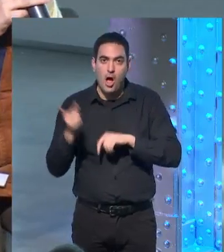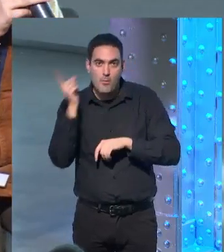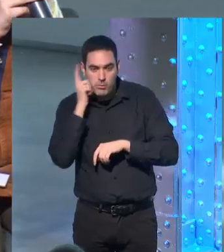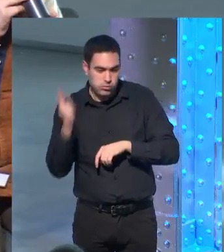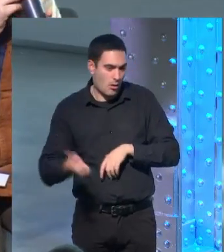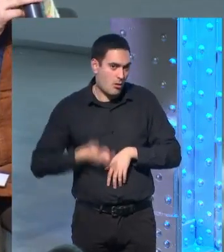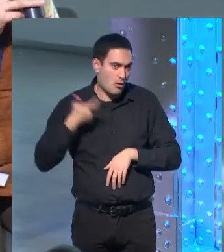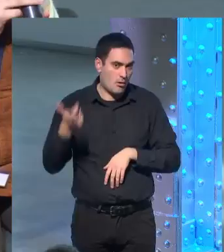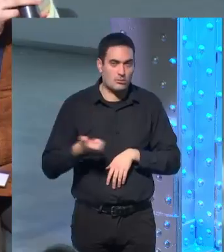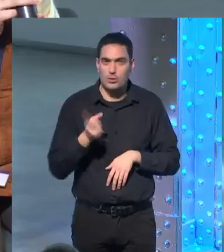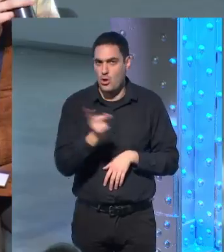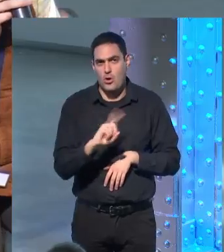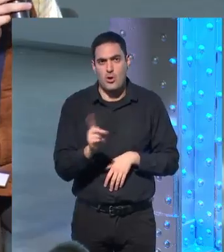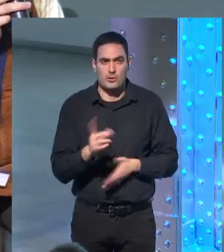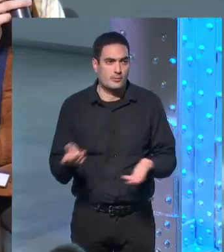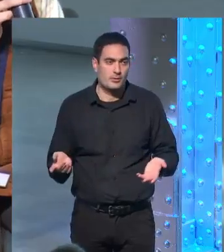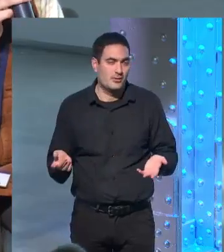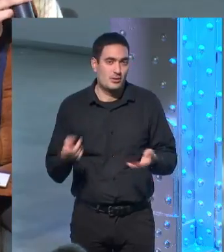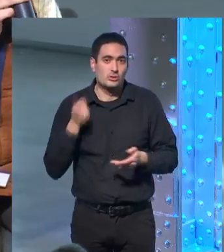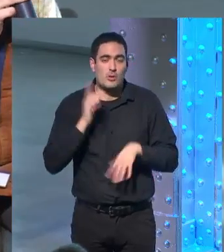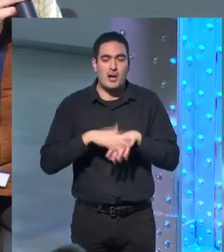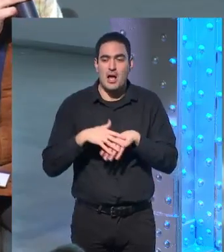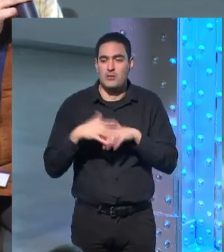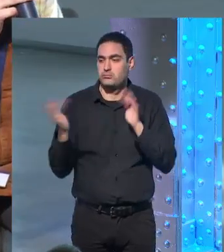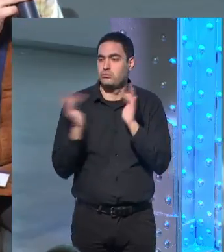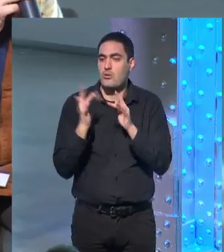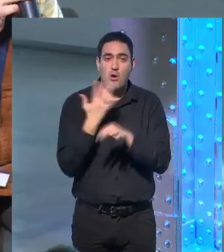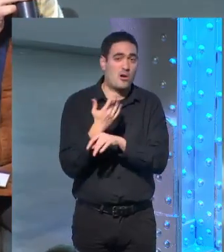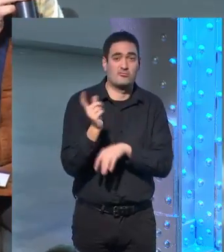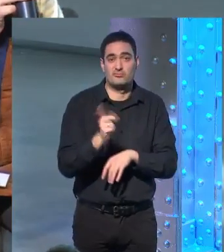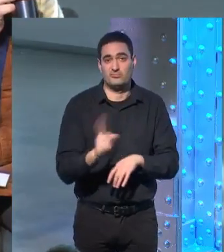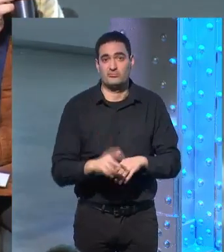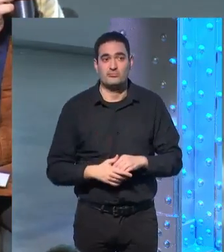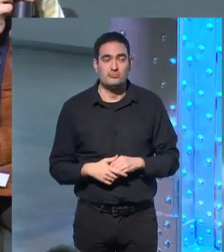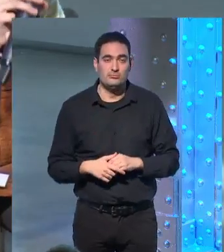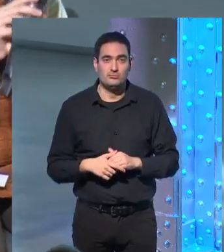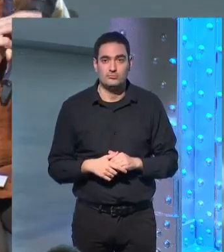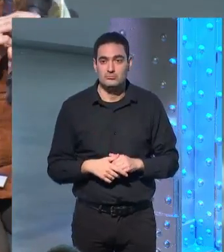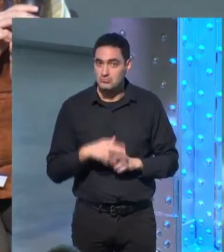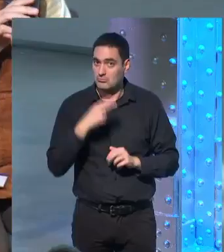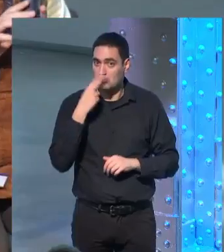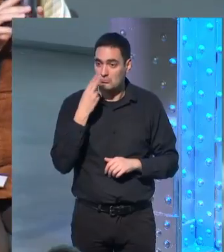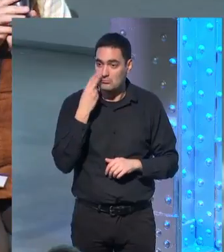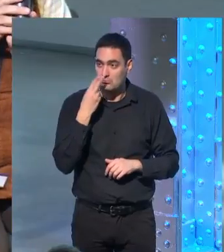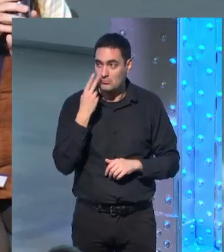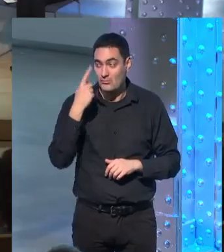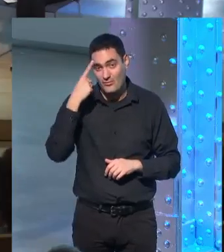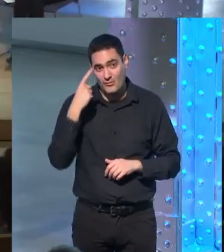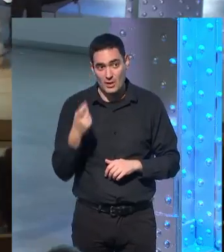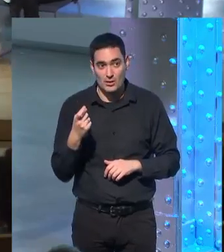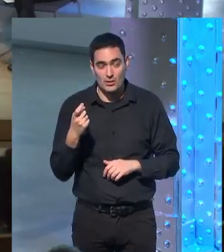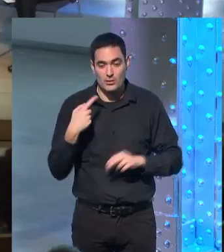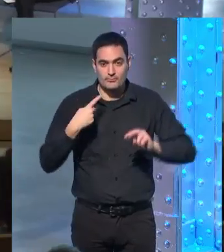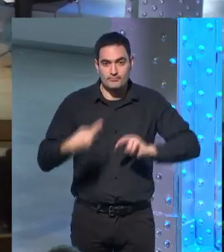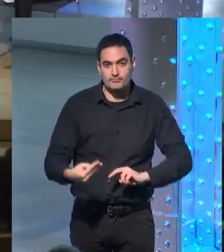móvil. Y lo suelo usar más para hablar con mis amigas, no para jugar. Es que, qué interesante. Yo creo que ahí